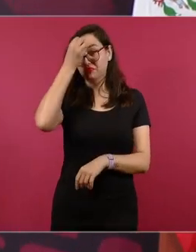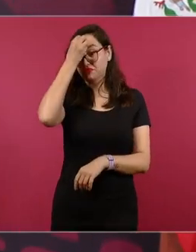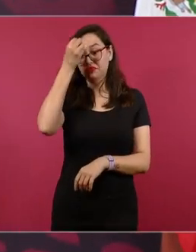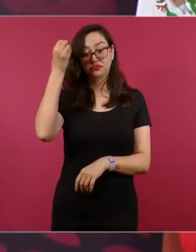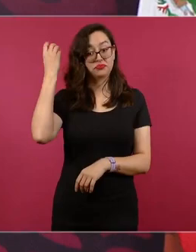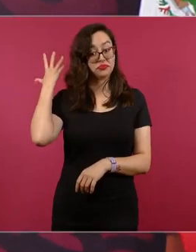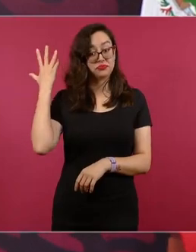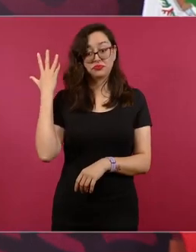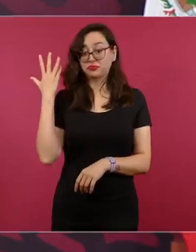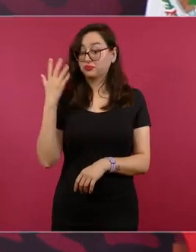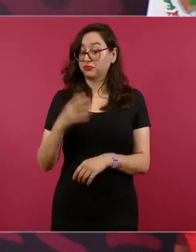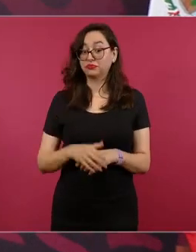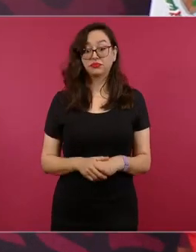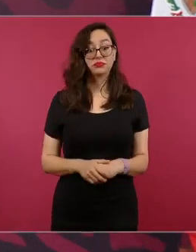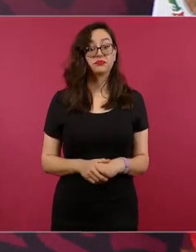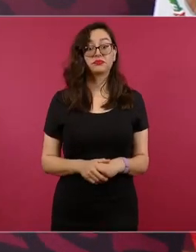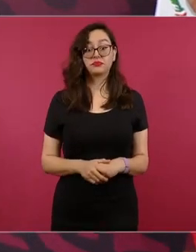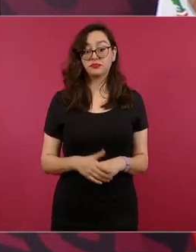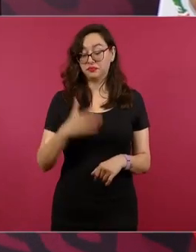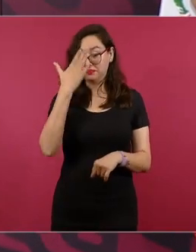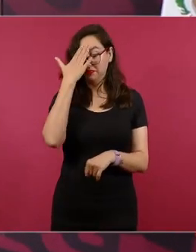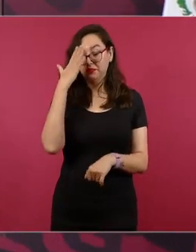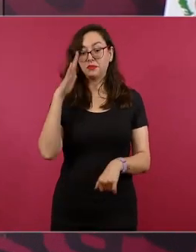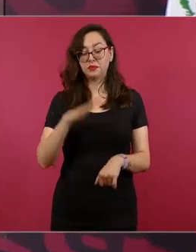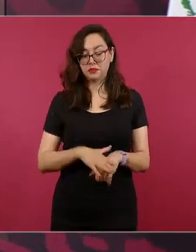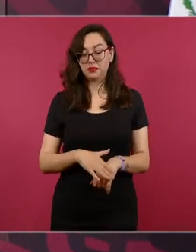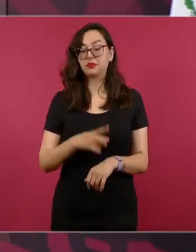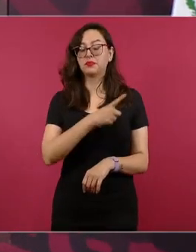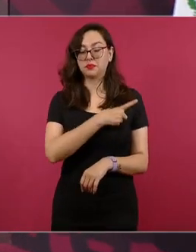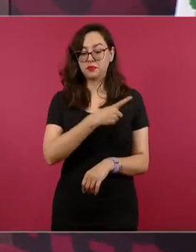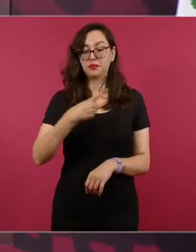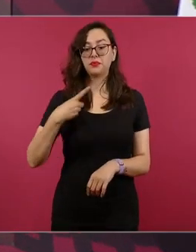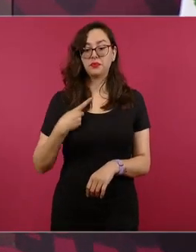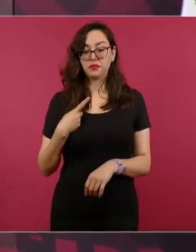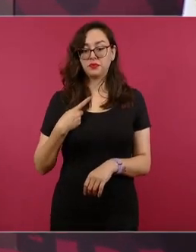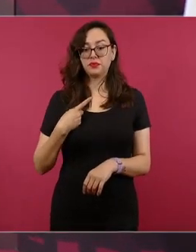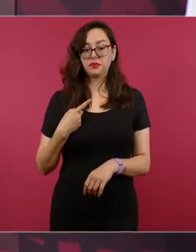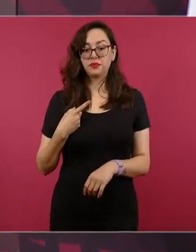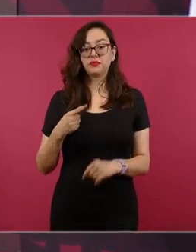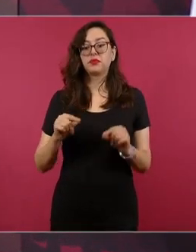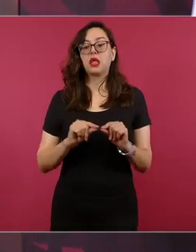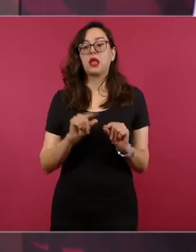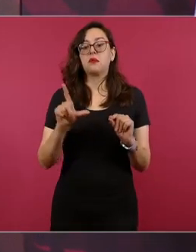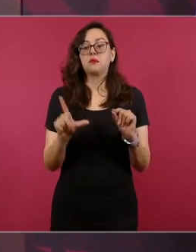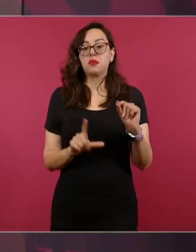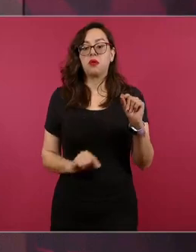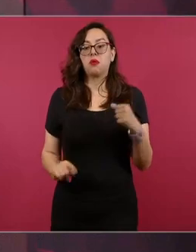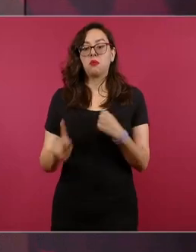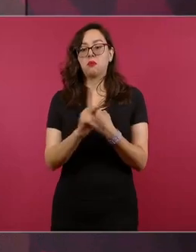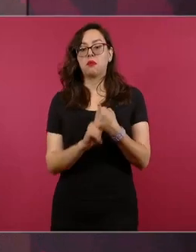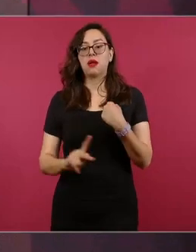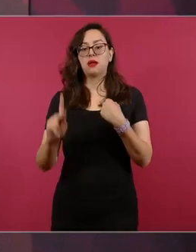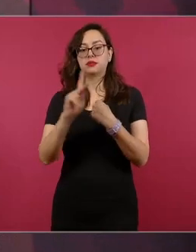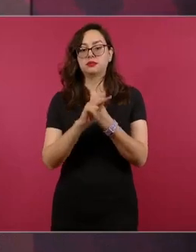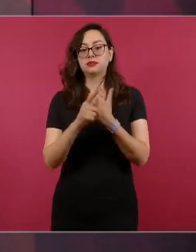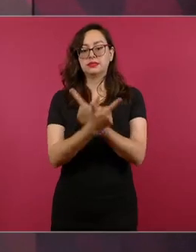no debe de olvidarse, porque nosotros somos un país libre,